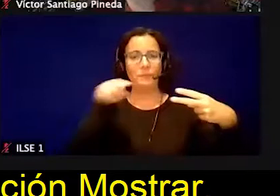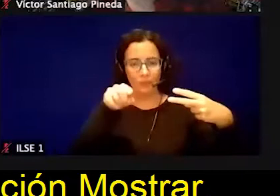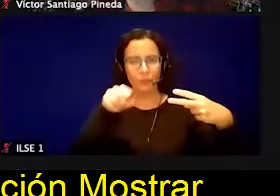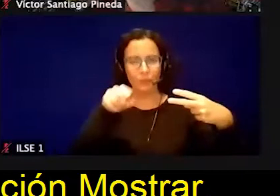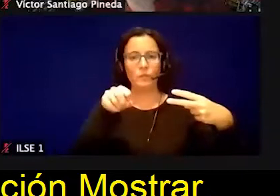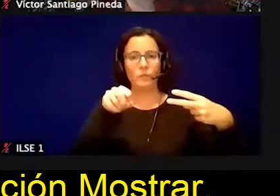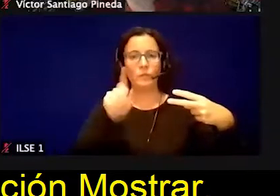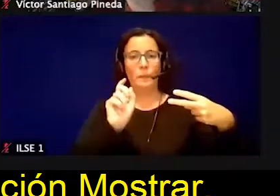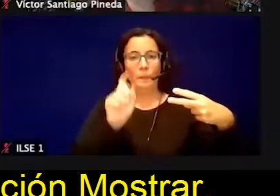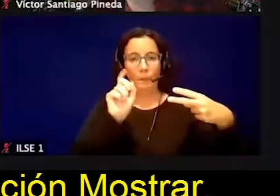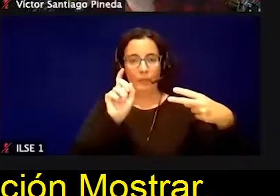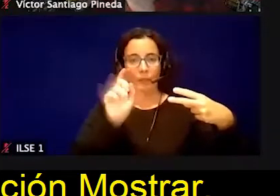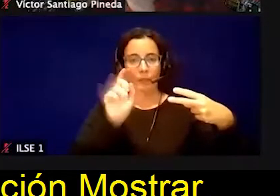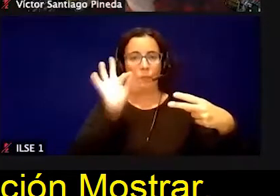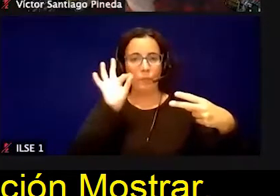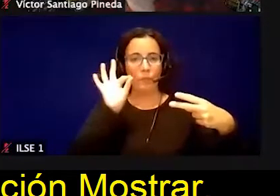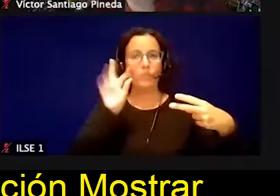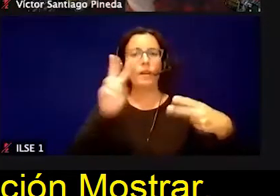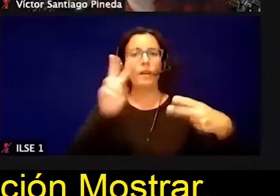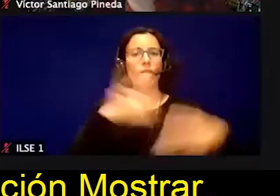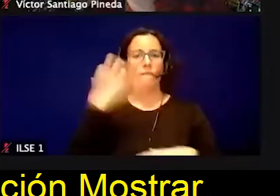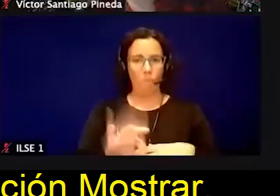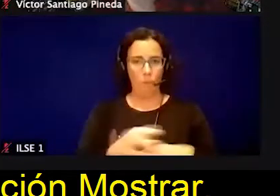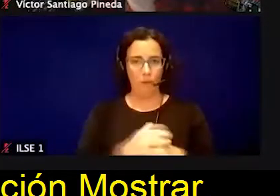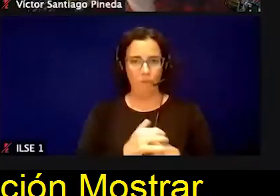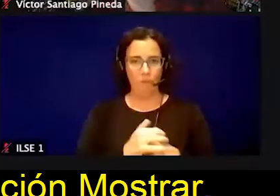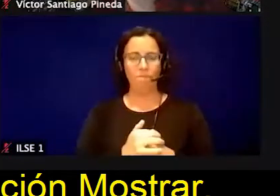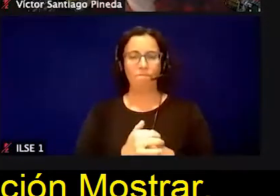de mostrar, saldrán en la pantalla los propios subtítulos, ¿no?